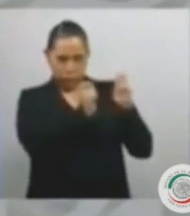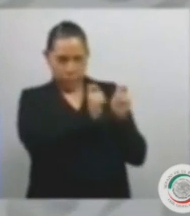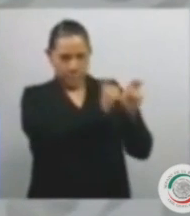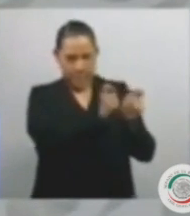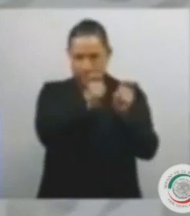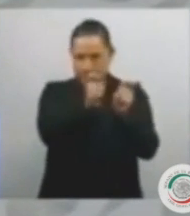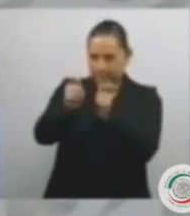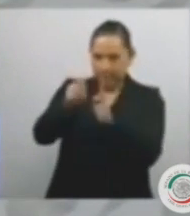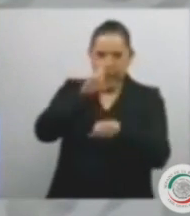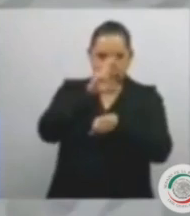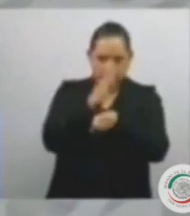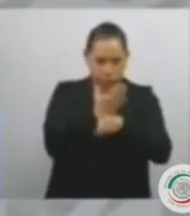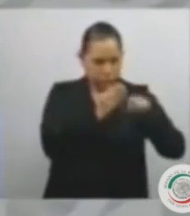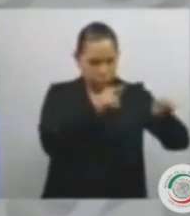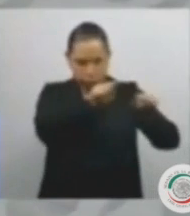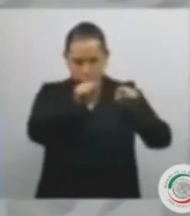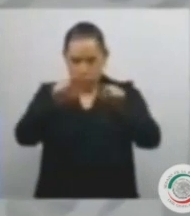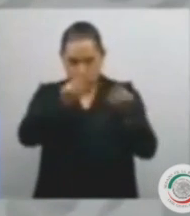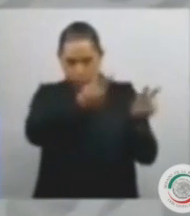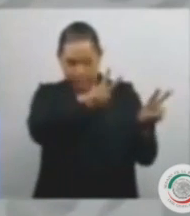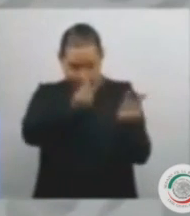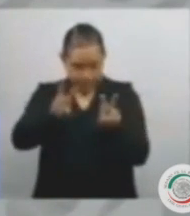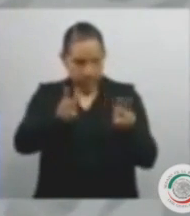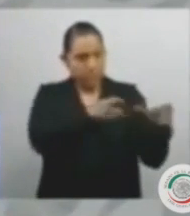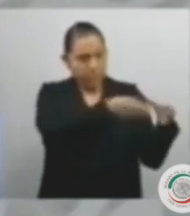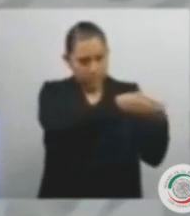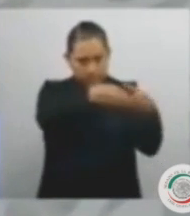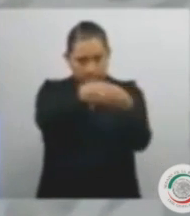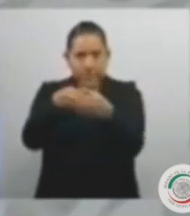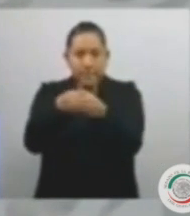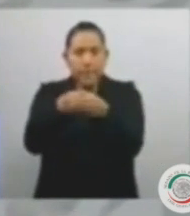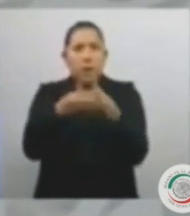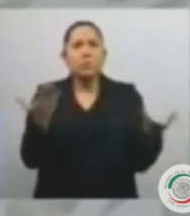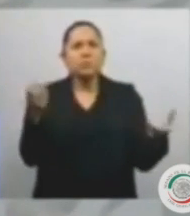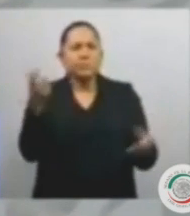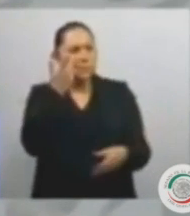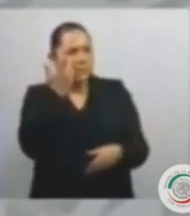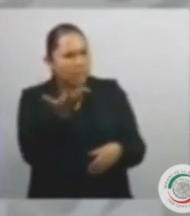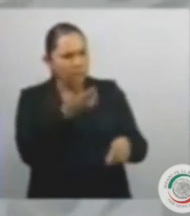su eliminación, o lo que es peor, su incorporación a la estructura